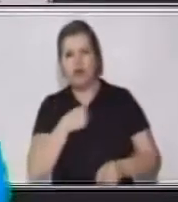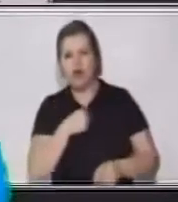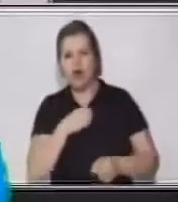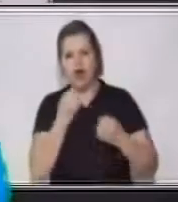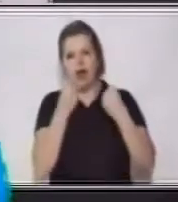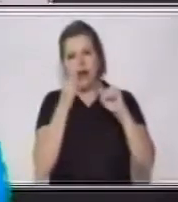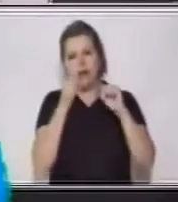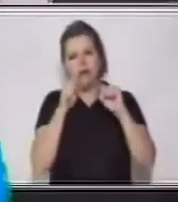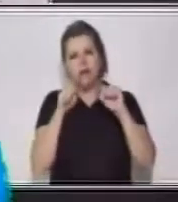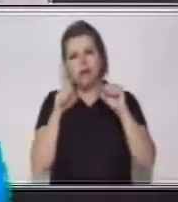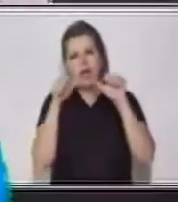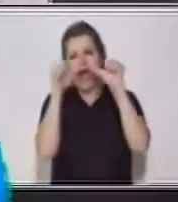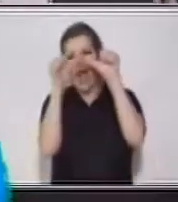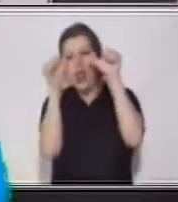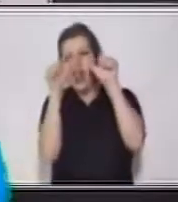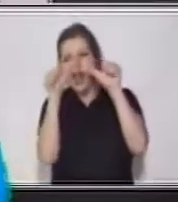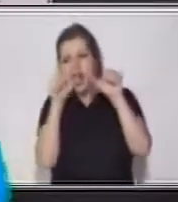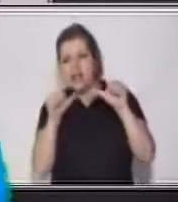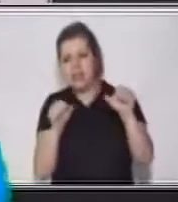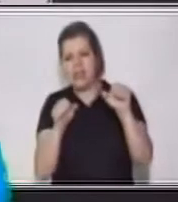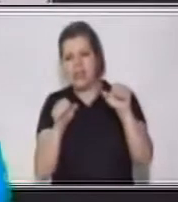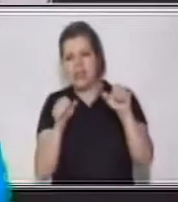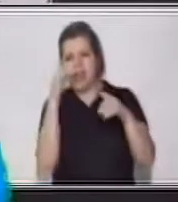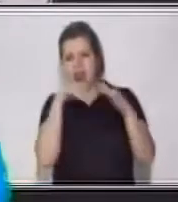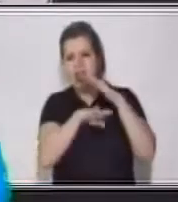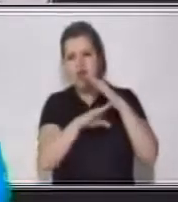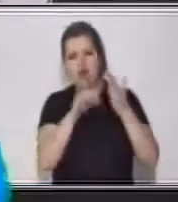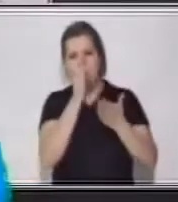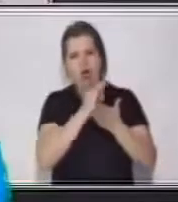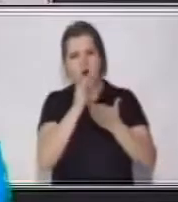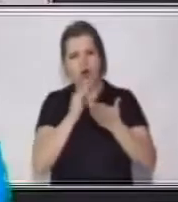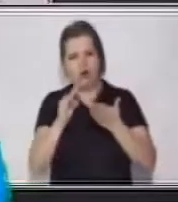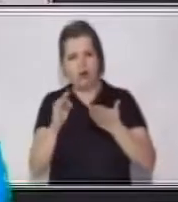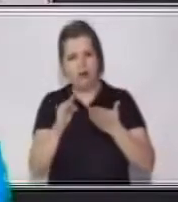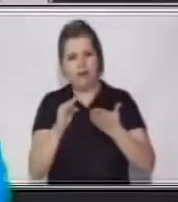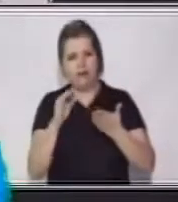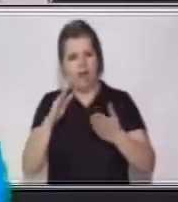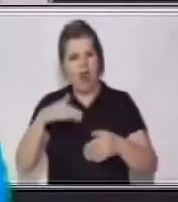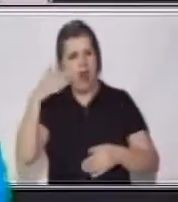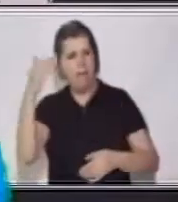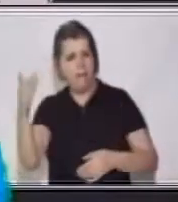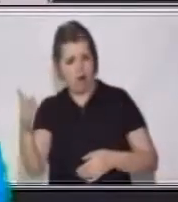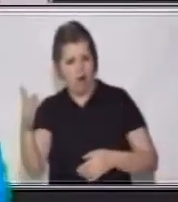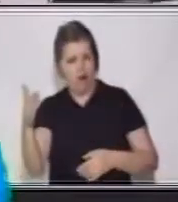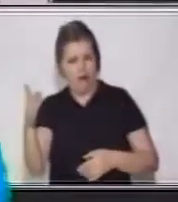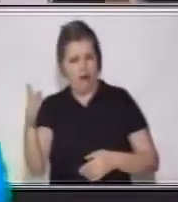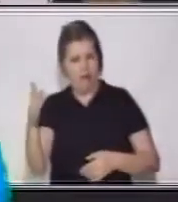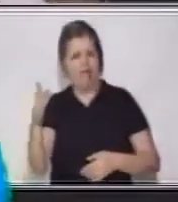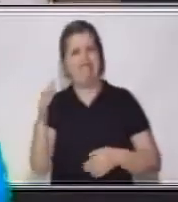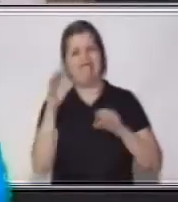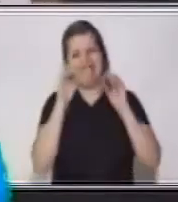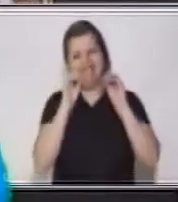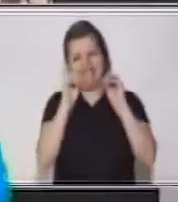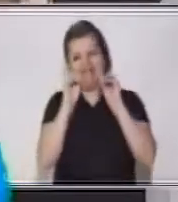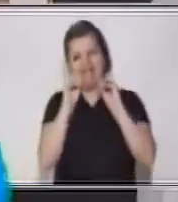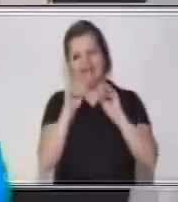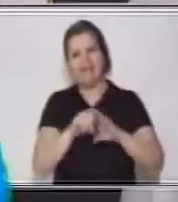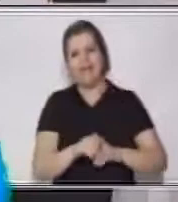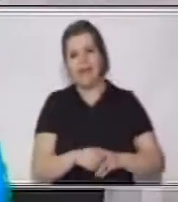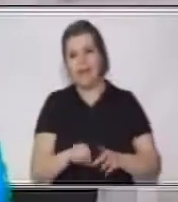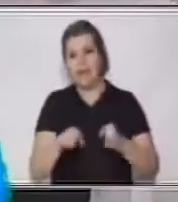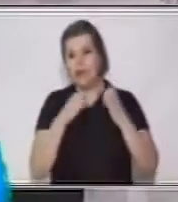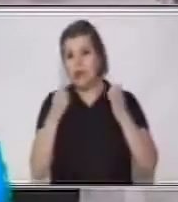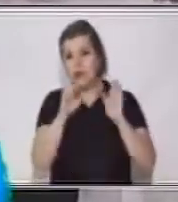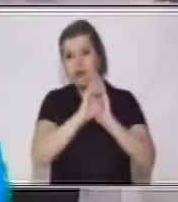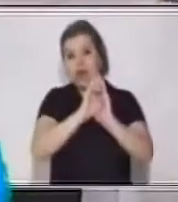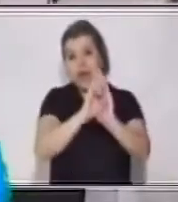análisis morfológico en la oración, que tal vez lo vamos a ver en el próximo segmento. Entonces, ¿cómo nosotros podemos hacer un ejemplo